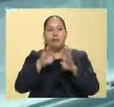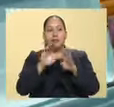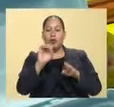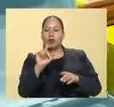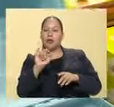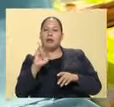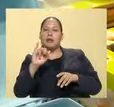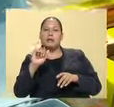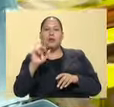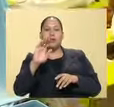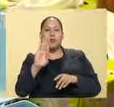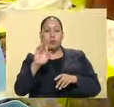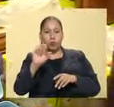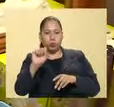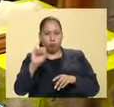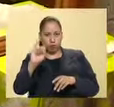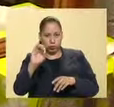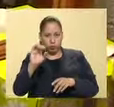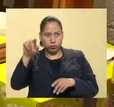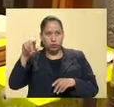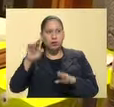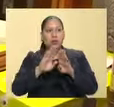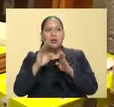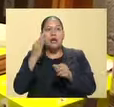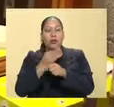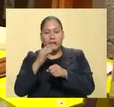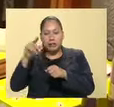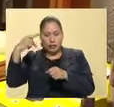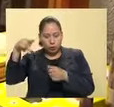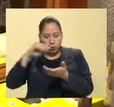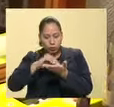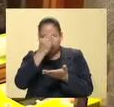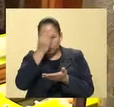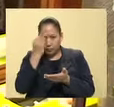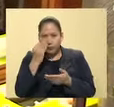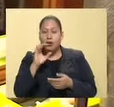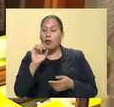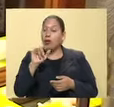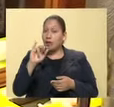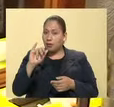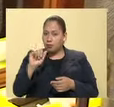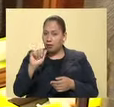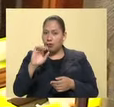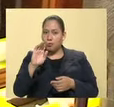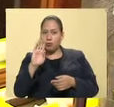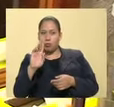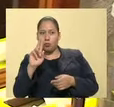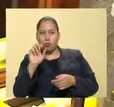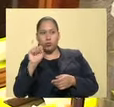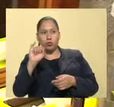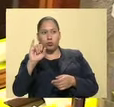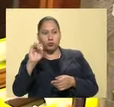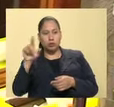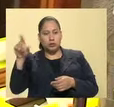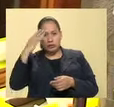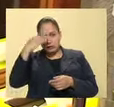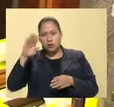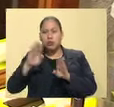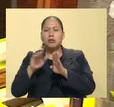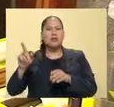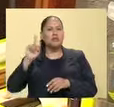Olivia Bucio y está en su proceso de maquillaje. Olivia Bucio, ustedes saben perfectamente que es una de